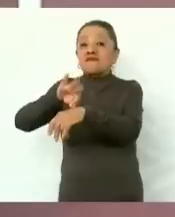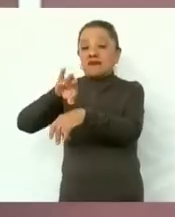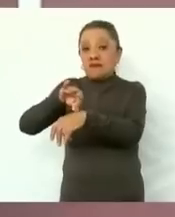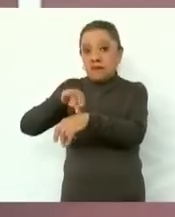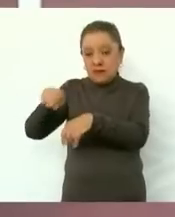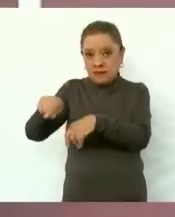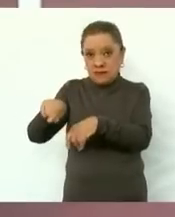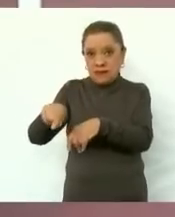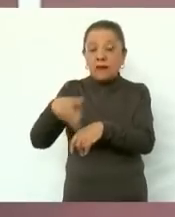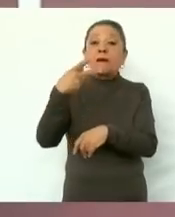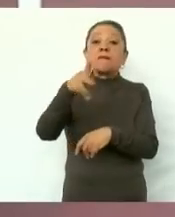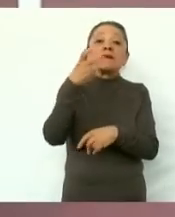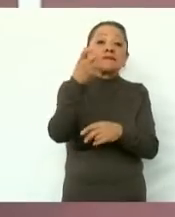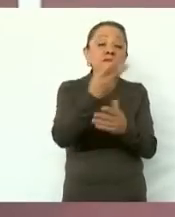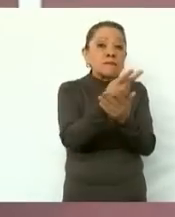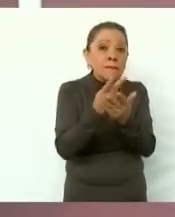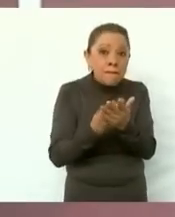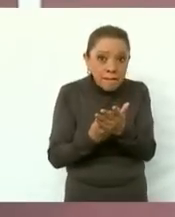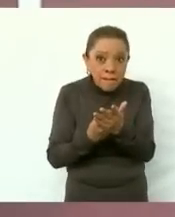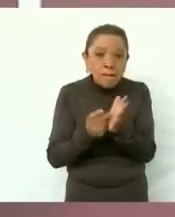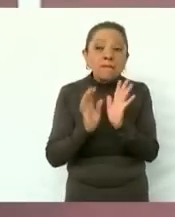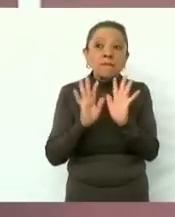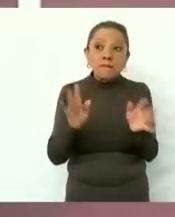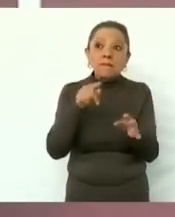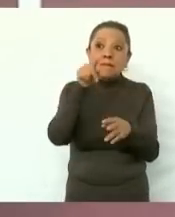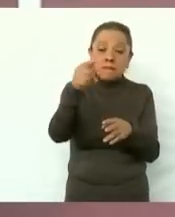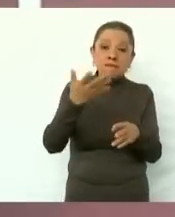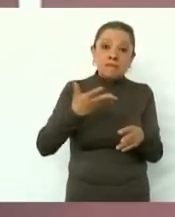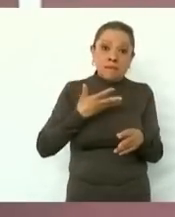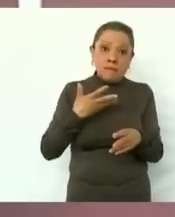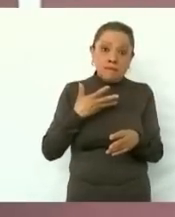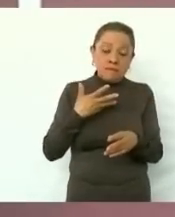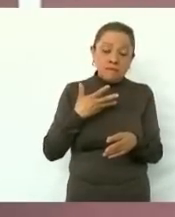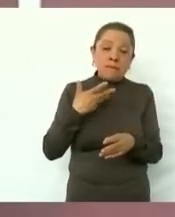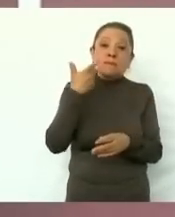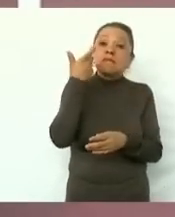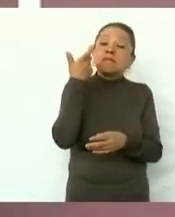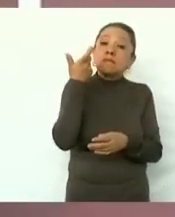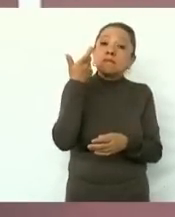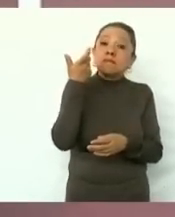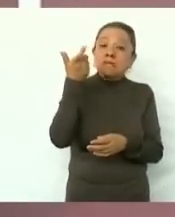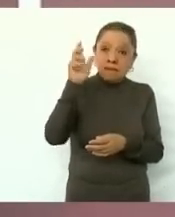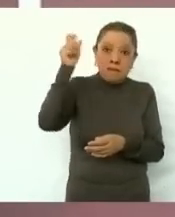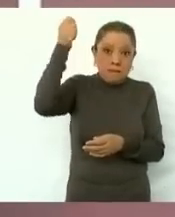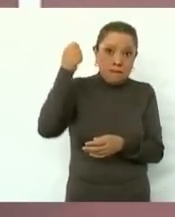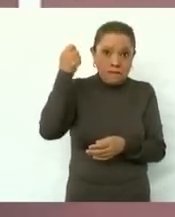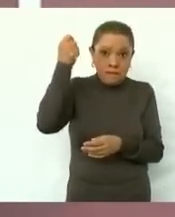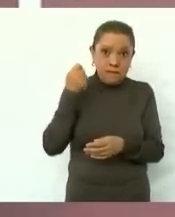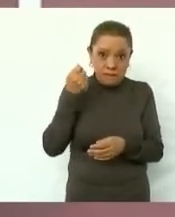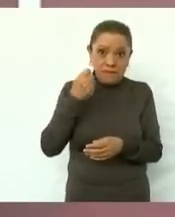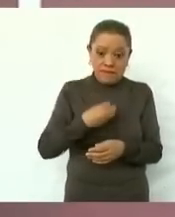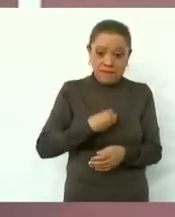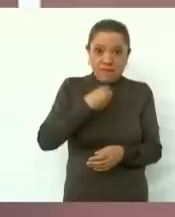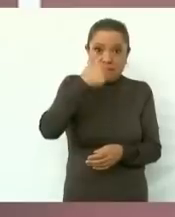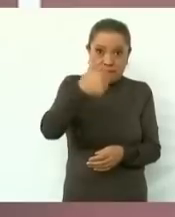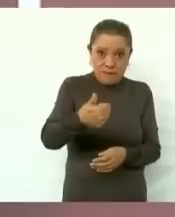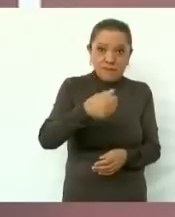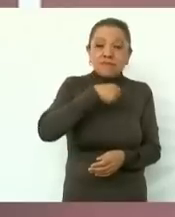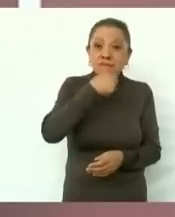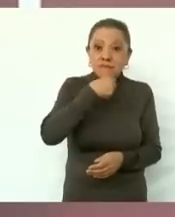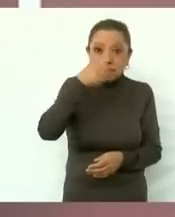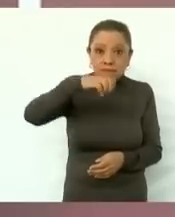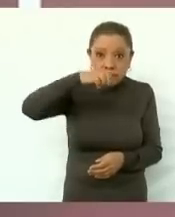quien recibe la pensión de adulto mayor pues no tenga que estar gastando en medicamentos o algo relacionado con la